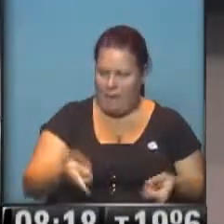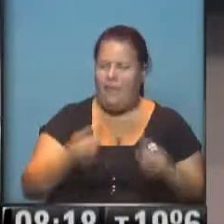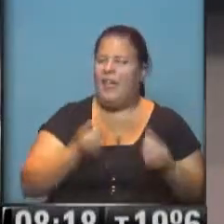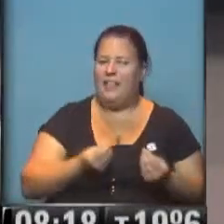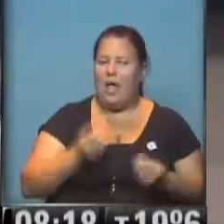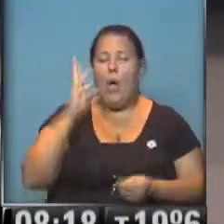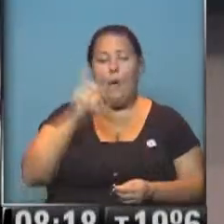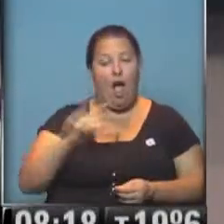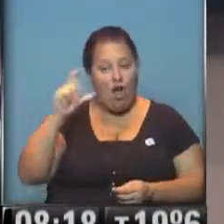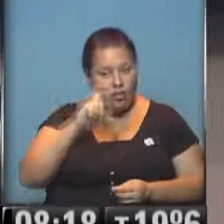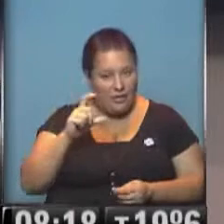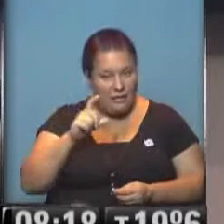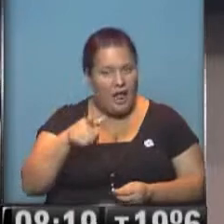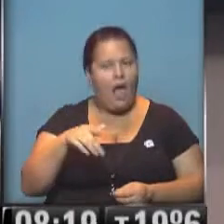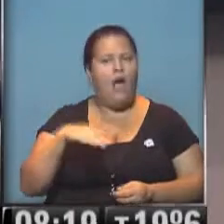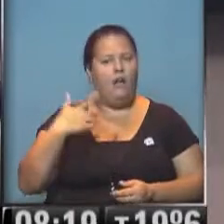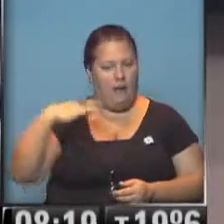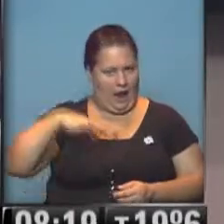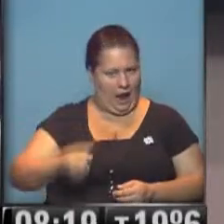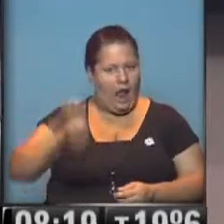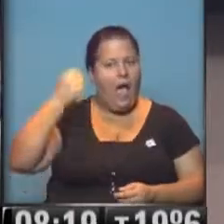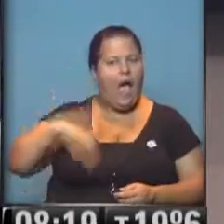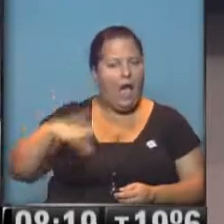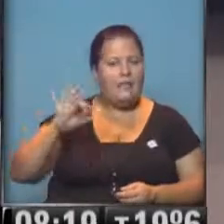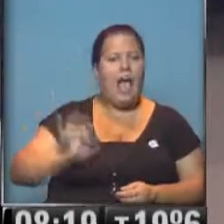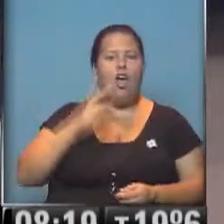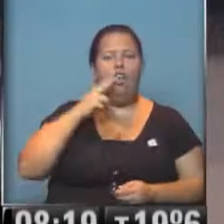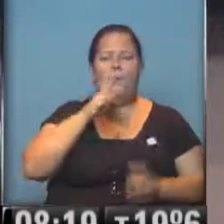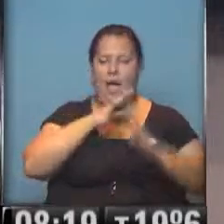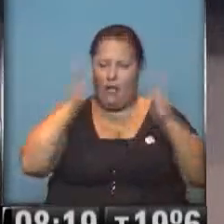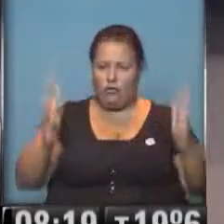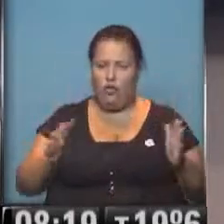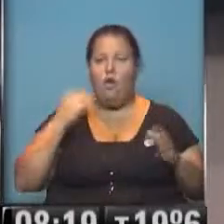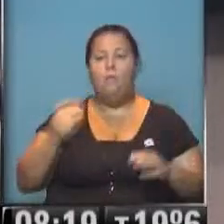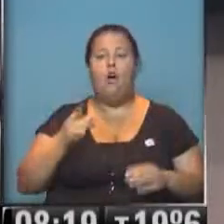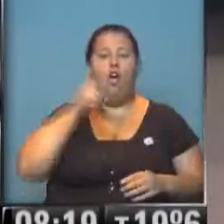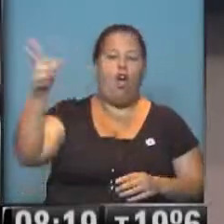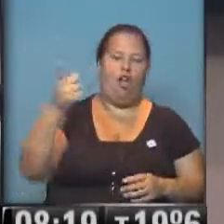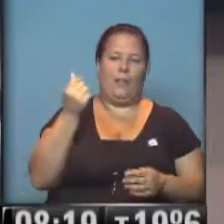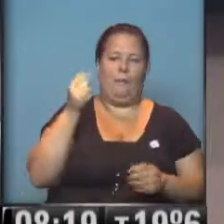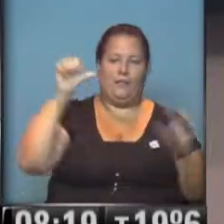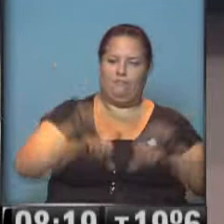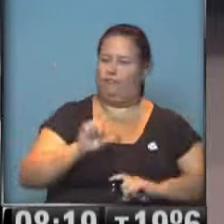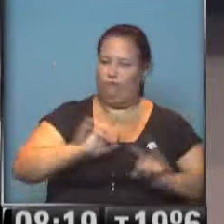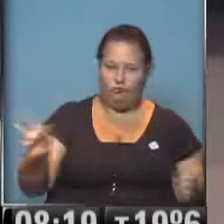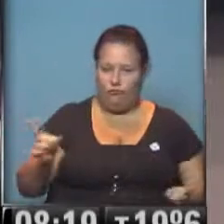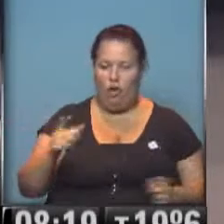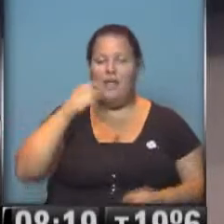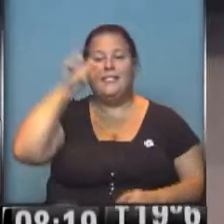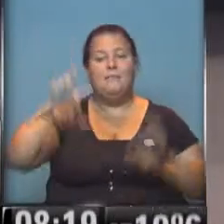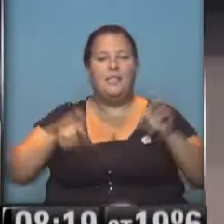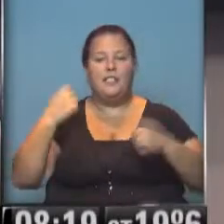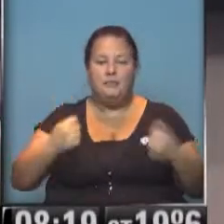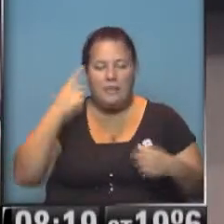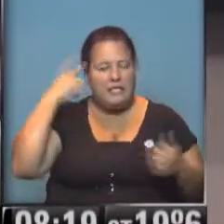el banco se te está teniendo muchas ganancias tuvo mucha ganancia en año 2014 porque jugó en contra de la devaluación es decir aquellos que apostaron